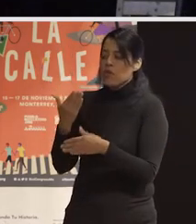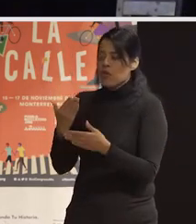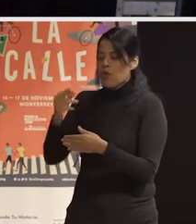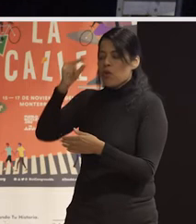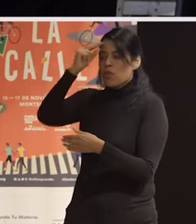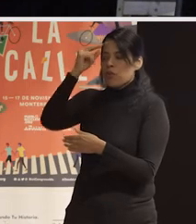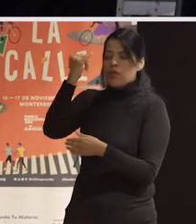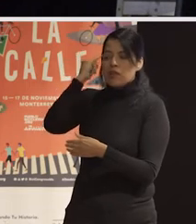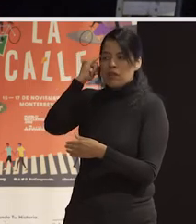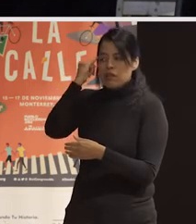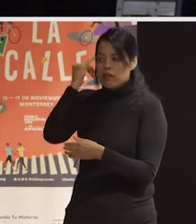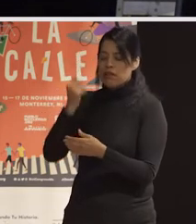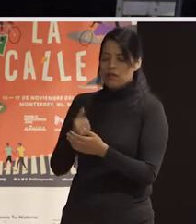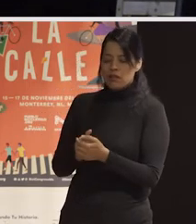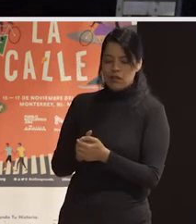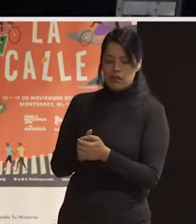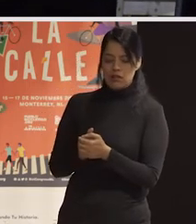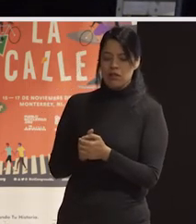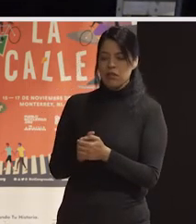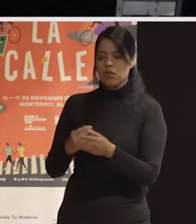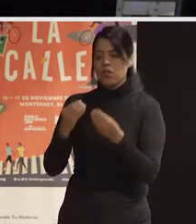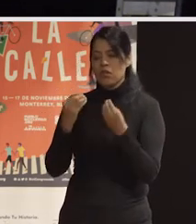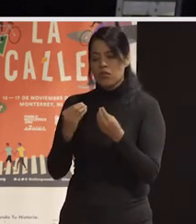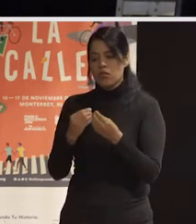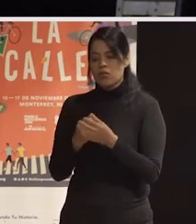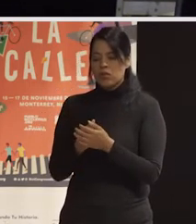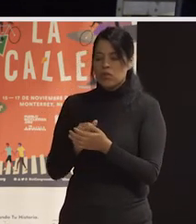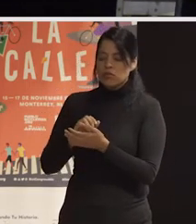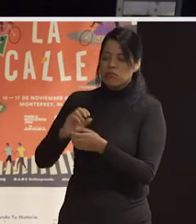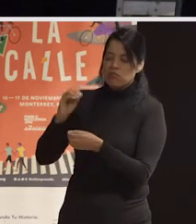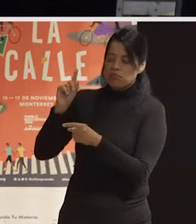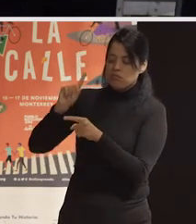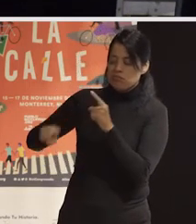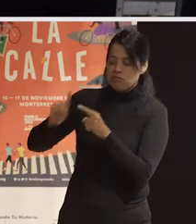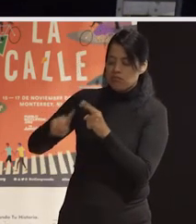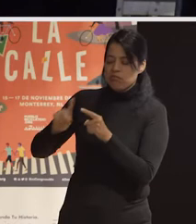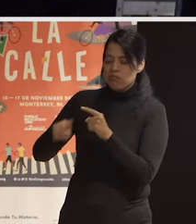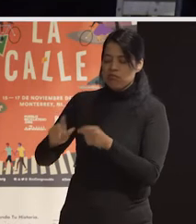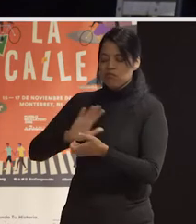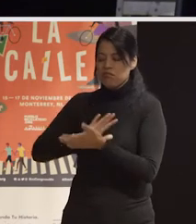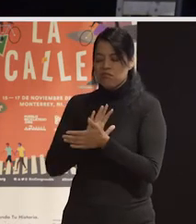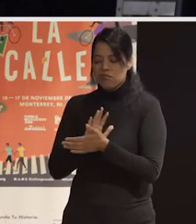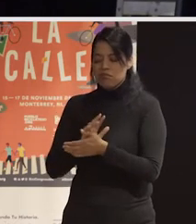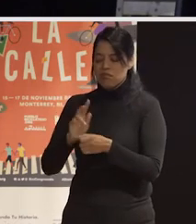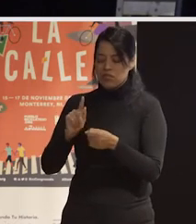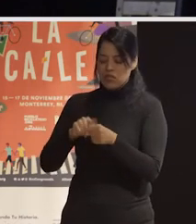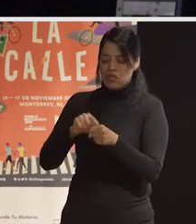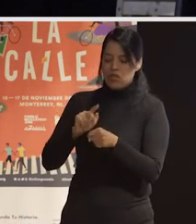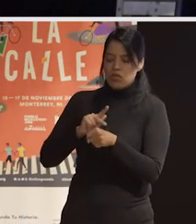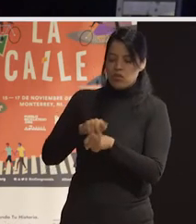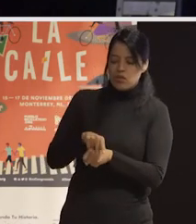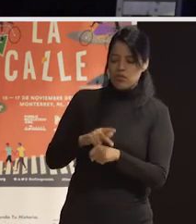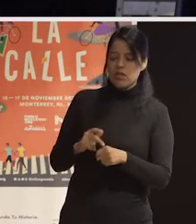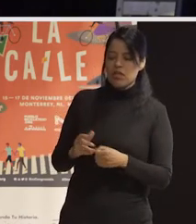indígenas muchas vilmente destruidas por el racismo la colonización y el